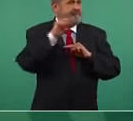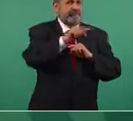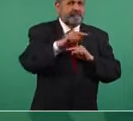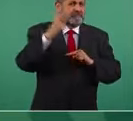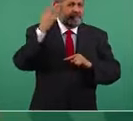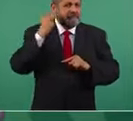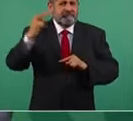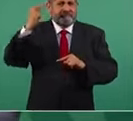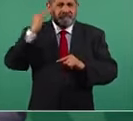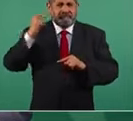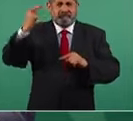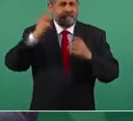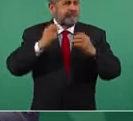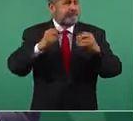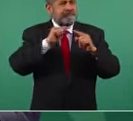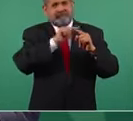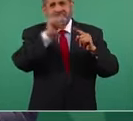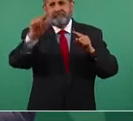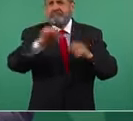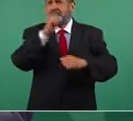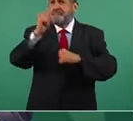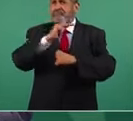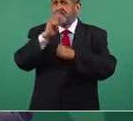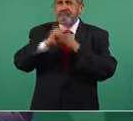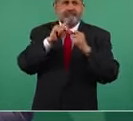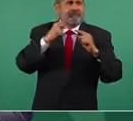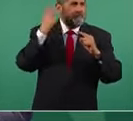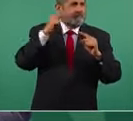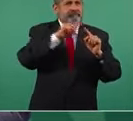viajan mucho al extranjero,